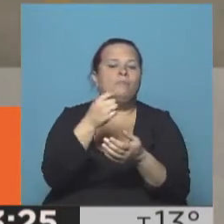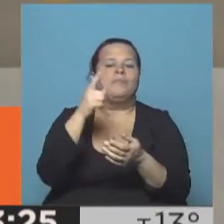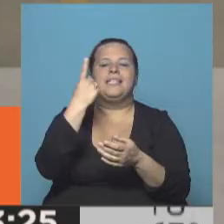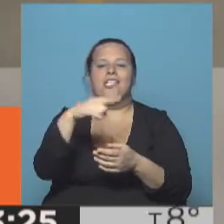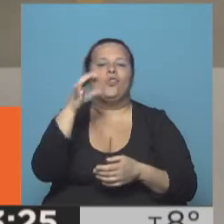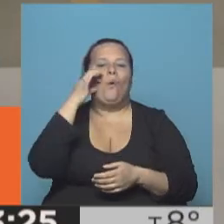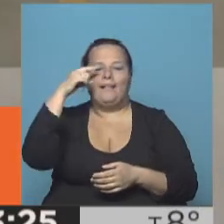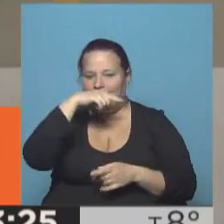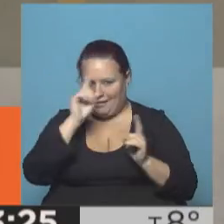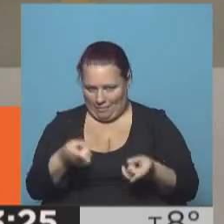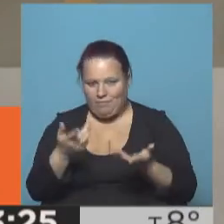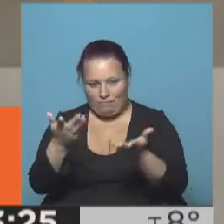147 ustedes